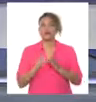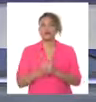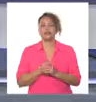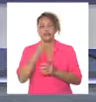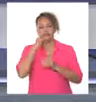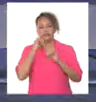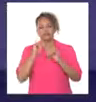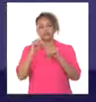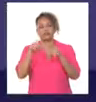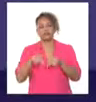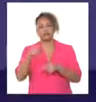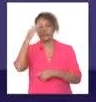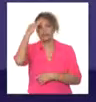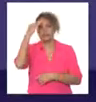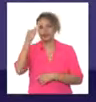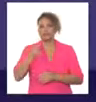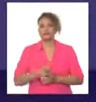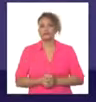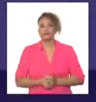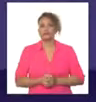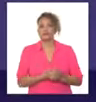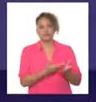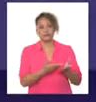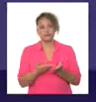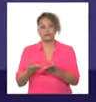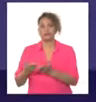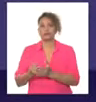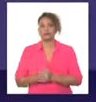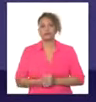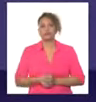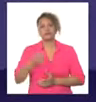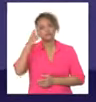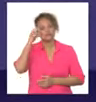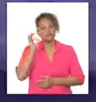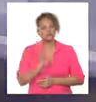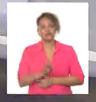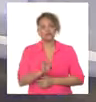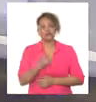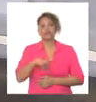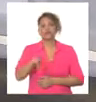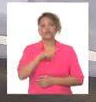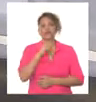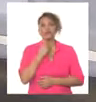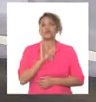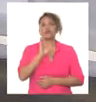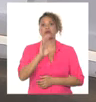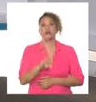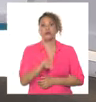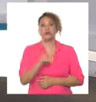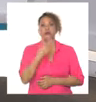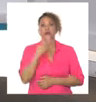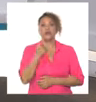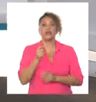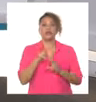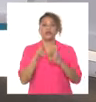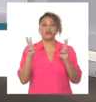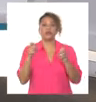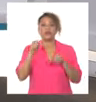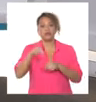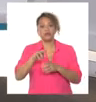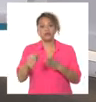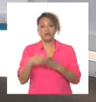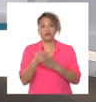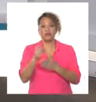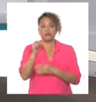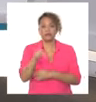hoy. Saludos, Leandris. Adelante. Sí, efectivamente, ya ustedes lo dijeron, es uno de los titulares del día. La